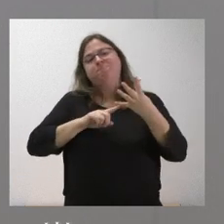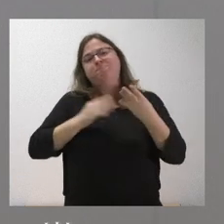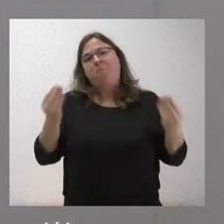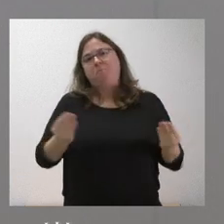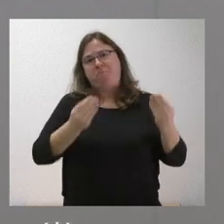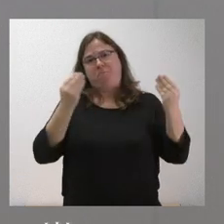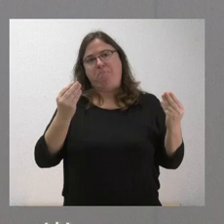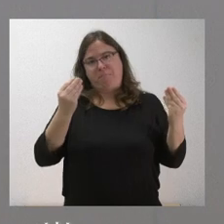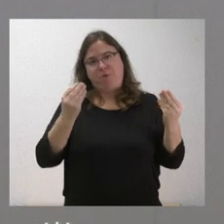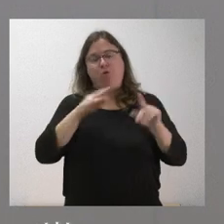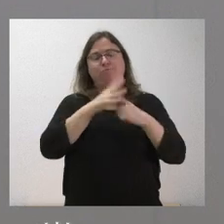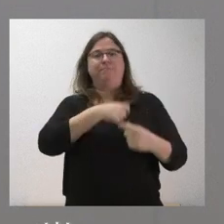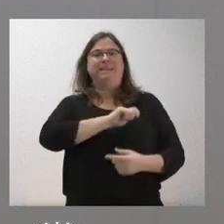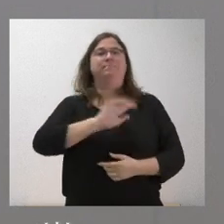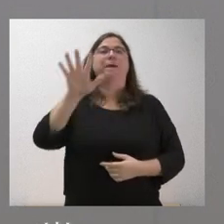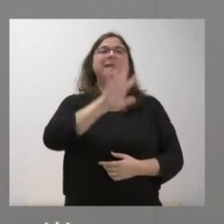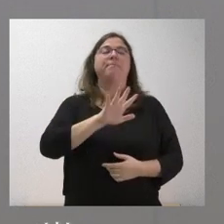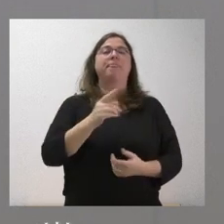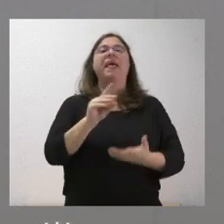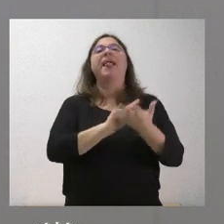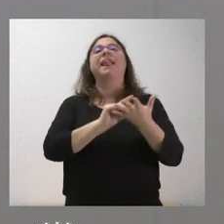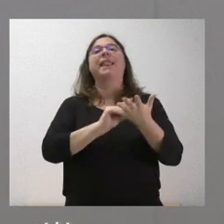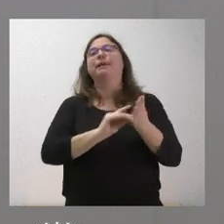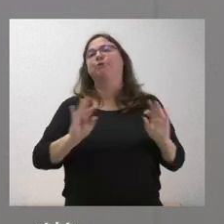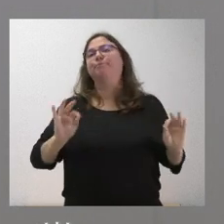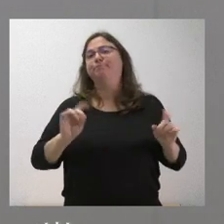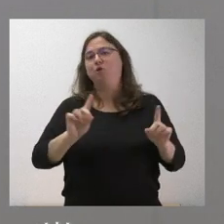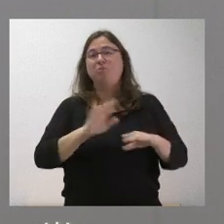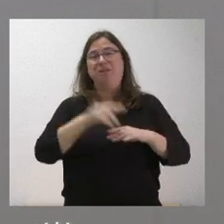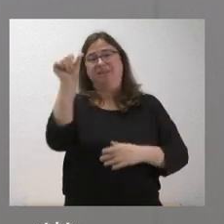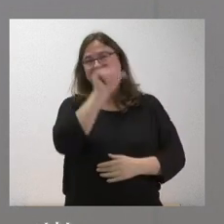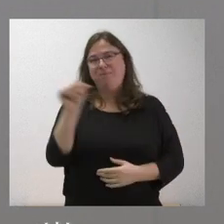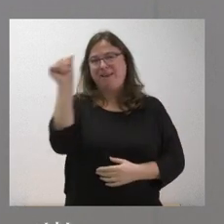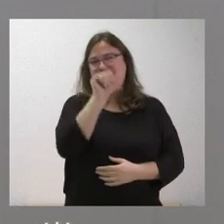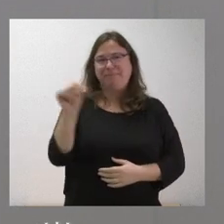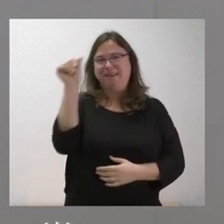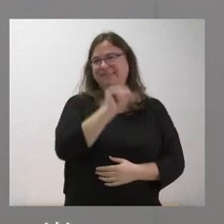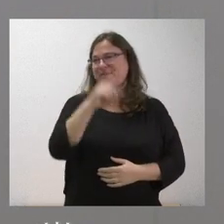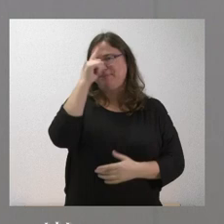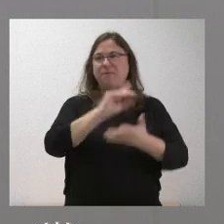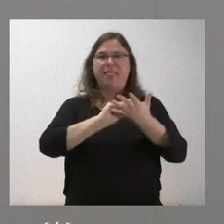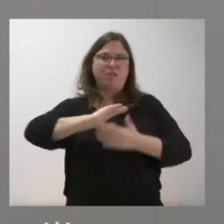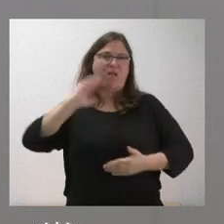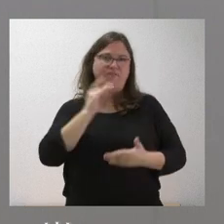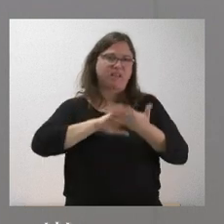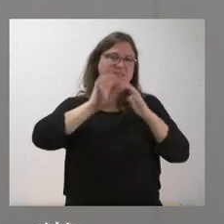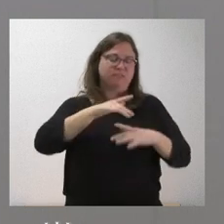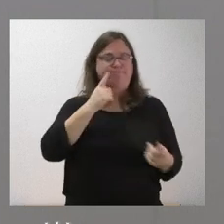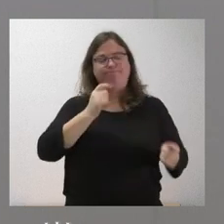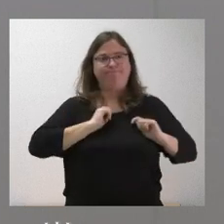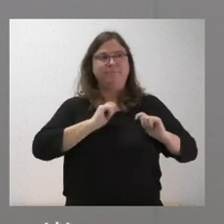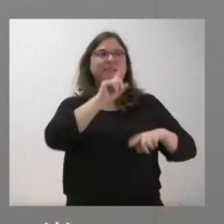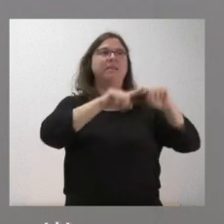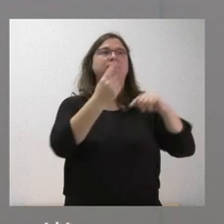condiciones que el contexto nacional no es un dato aislado porque ven ustedes que cada semana venimos conociendo datos que afectan a Castilla de León y que otorgan organismos